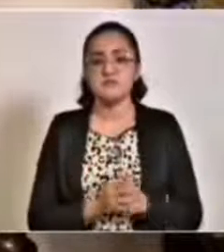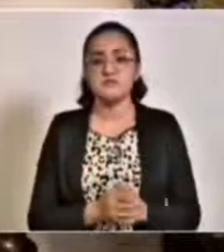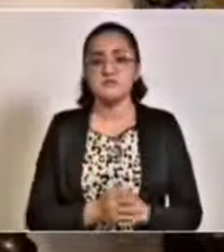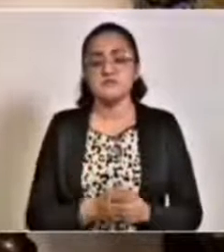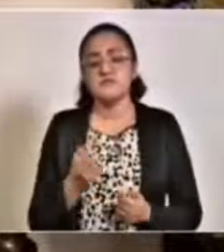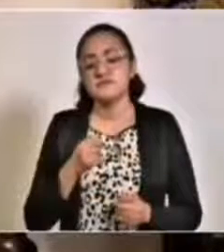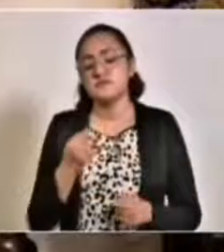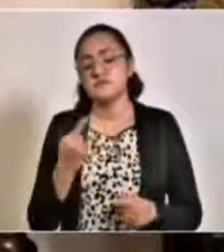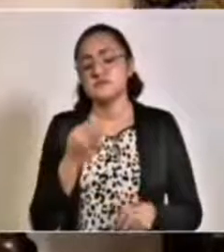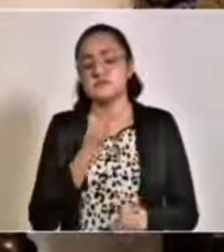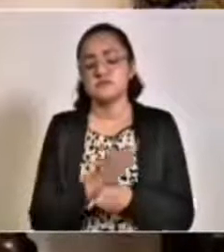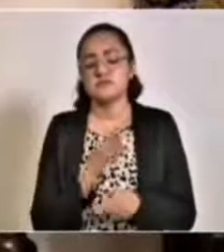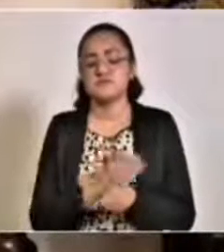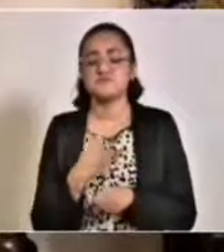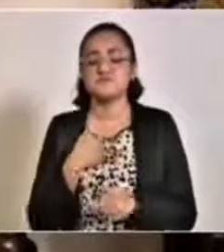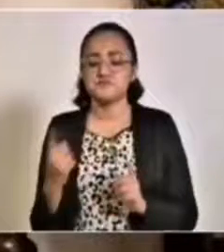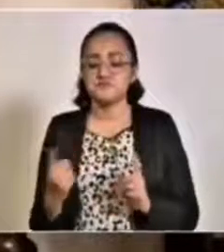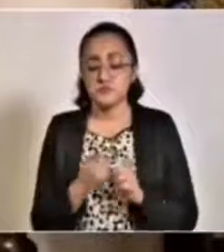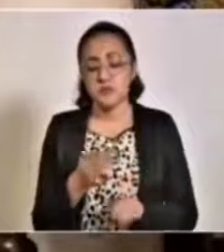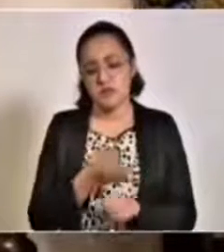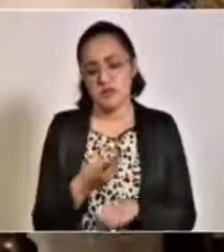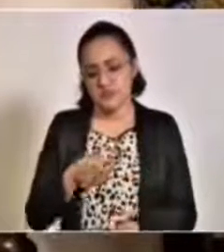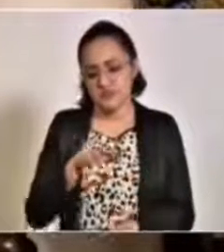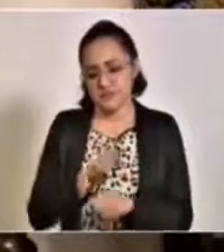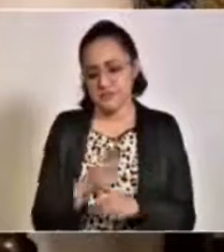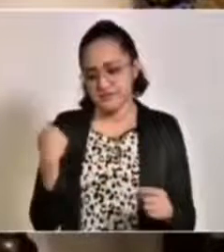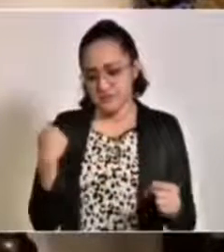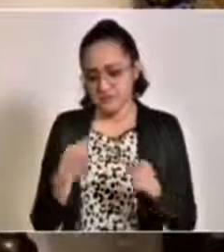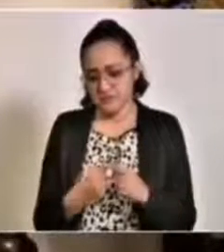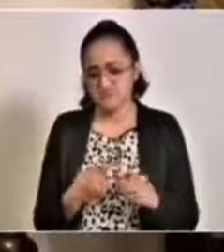Así es que yo tomaré durante el día